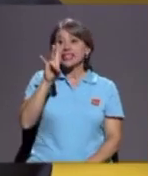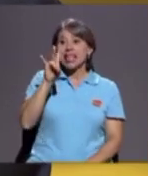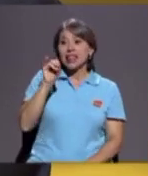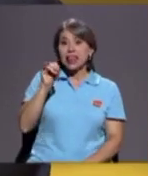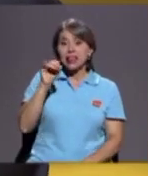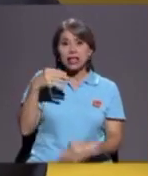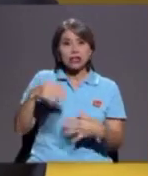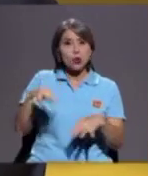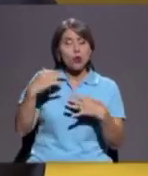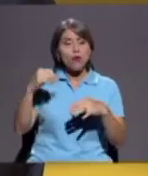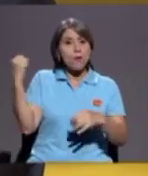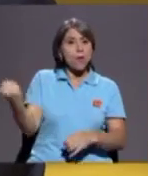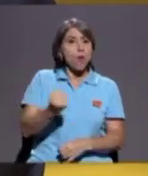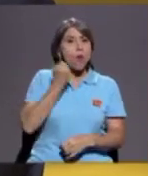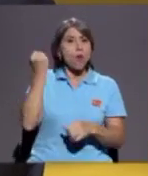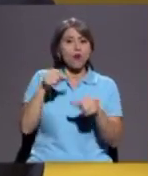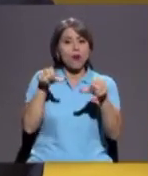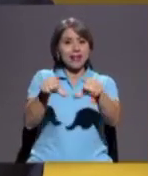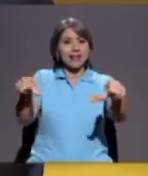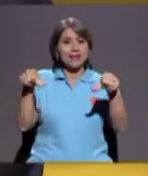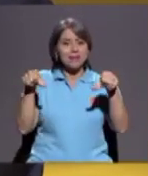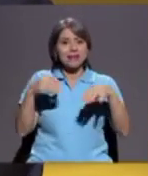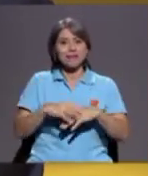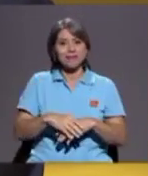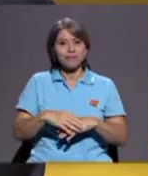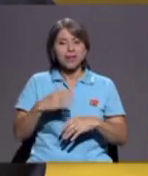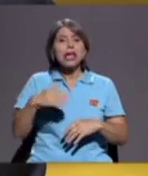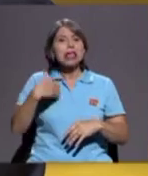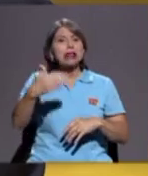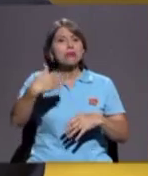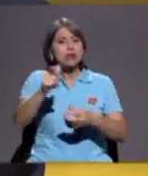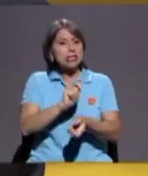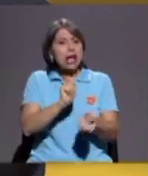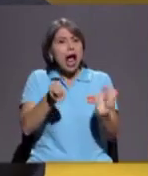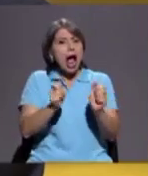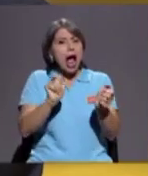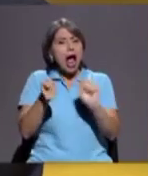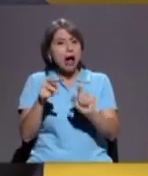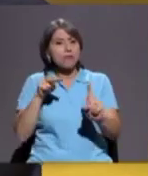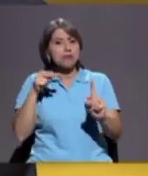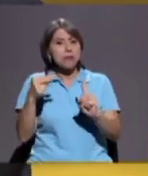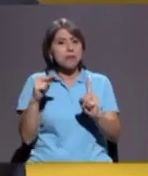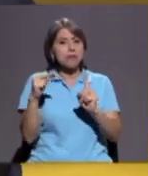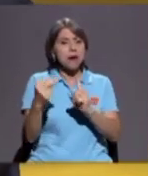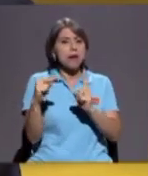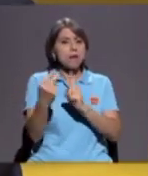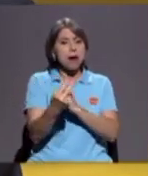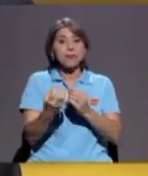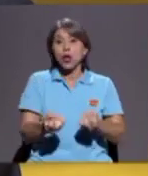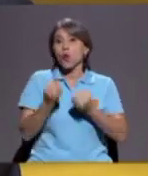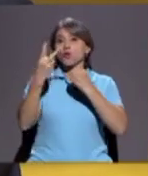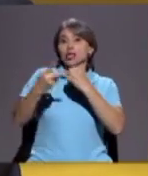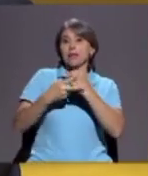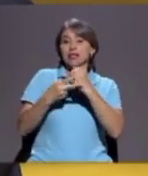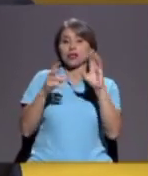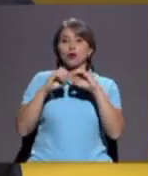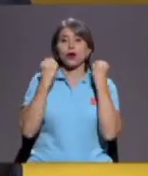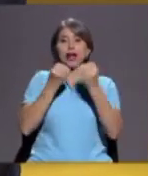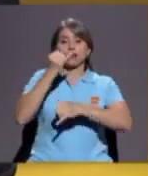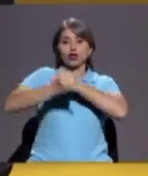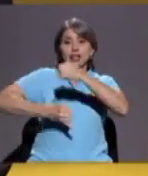disciplina, ¿verdad? Y luego cambiaron un poco las perspectivas, en el sentido de que muchas veces los organismos